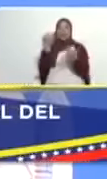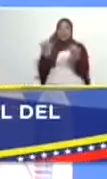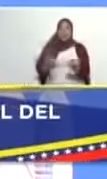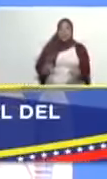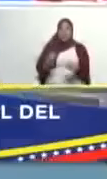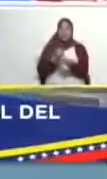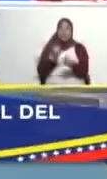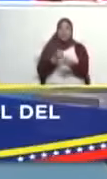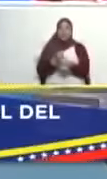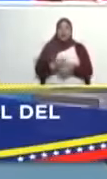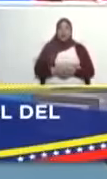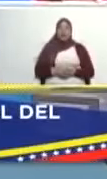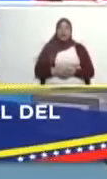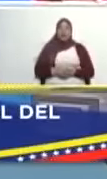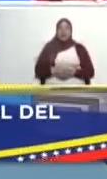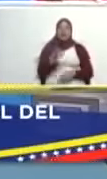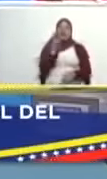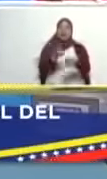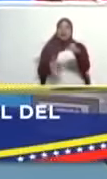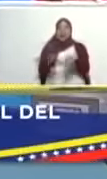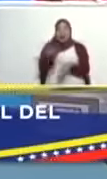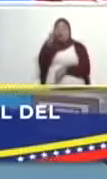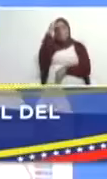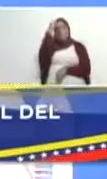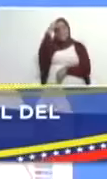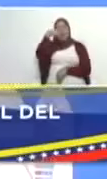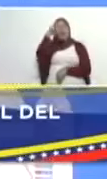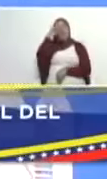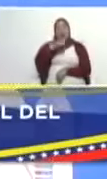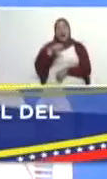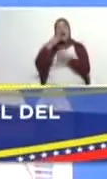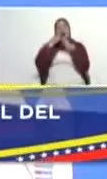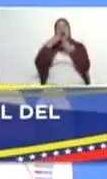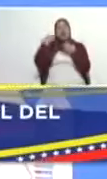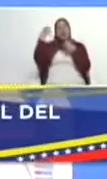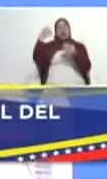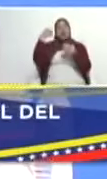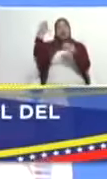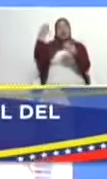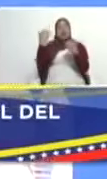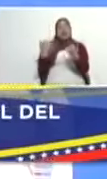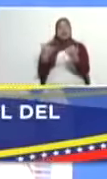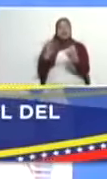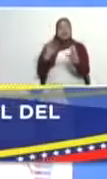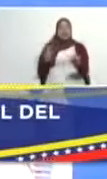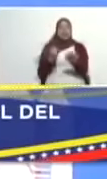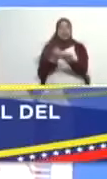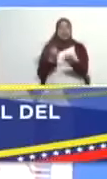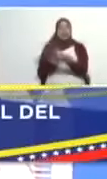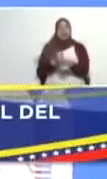pariendo. Si algo hemos aprendido en estos años de lucha es a parir.